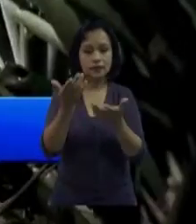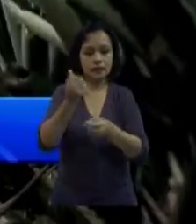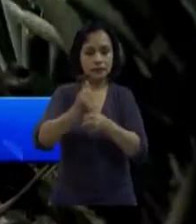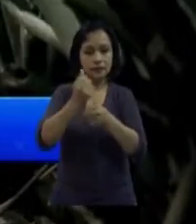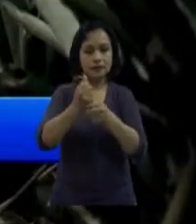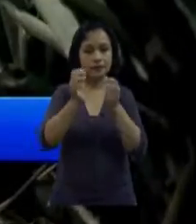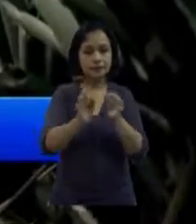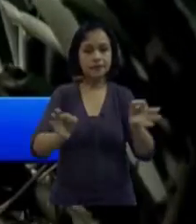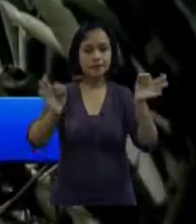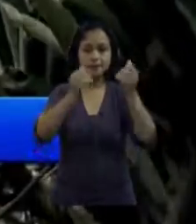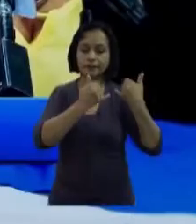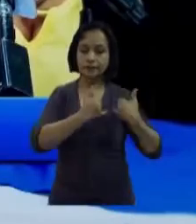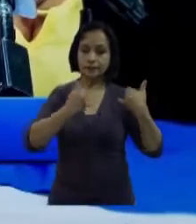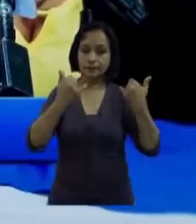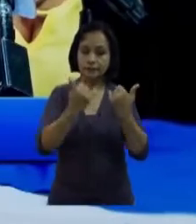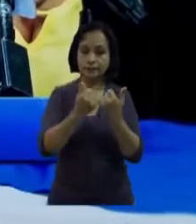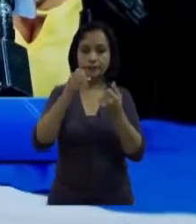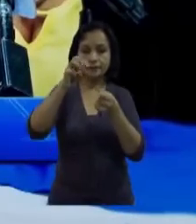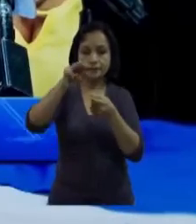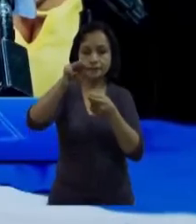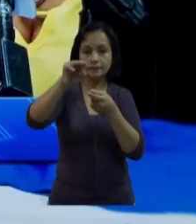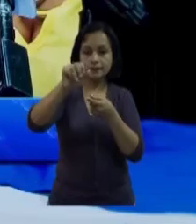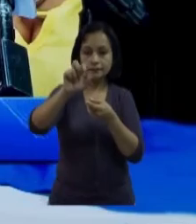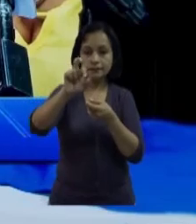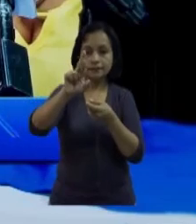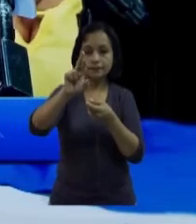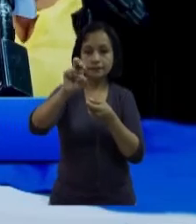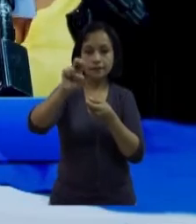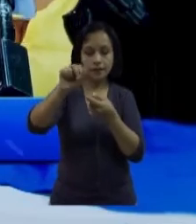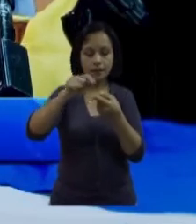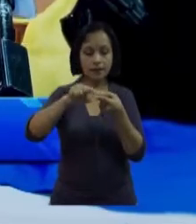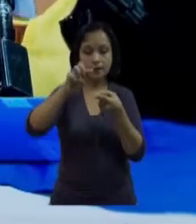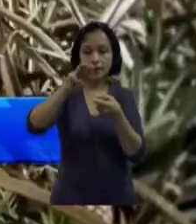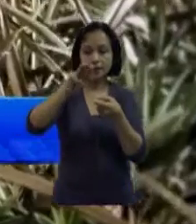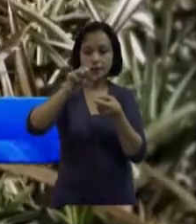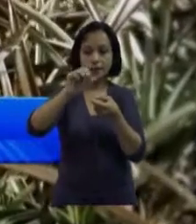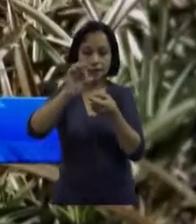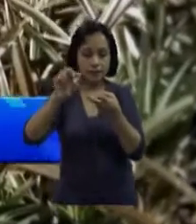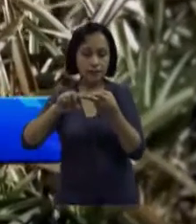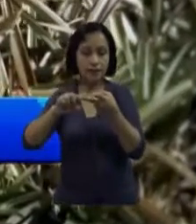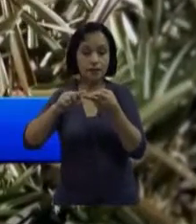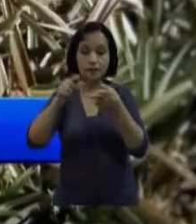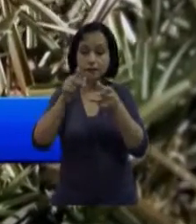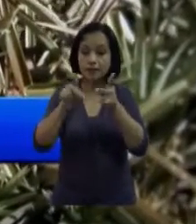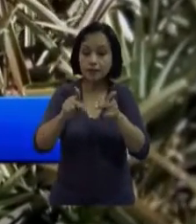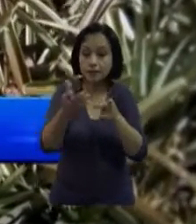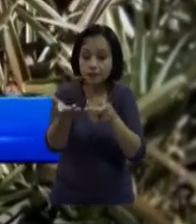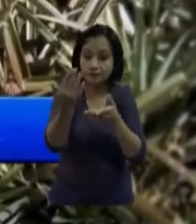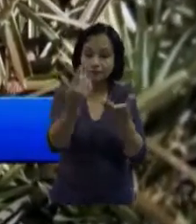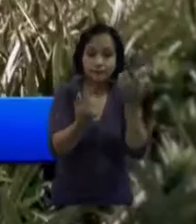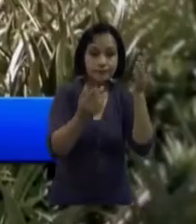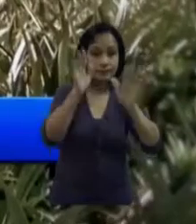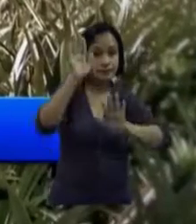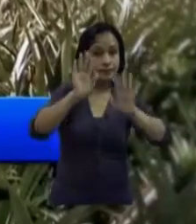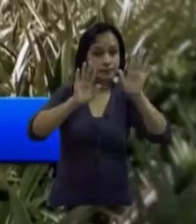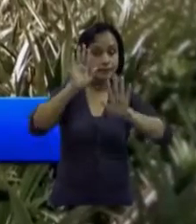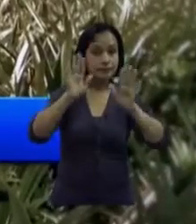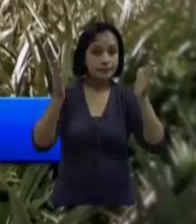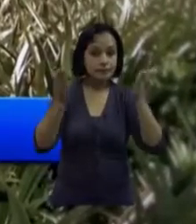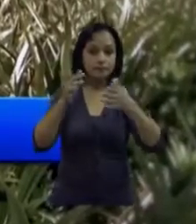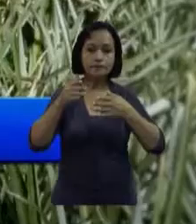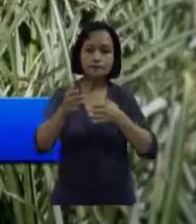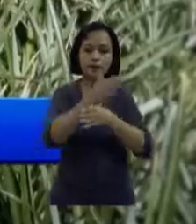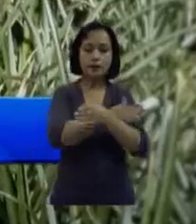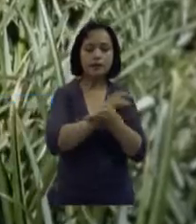una de las tareas que vienen implementando instituciones como el MARENA y el MAC, involucrando directamente al protagonista, rompiendo